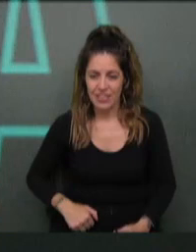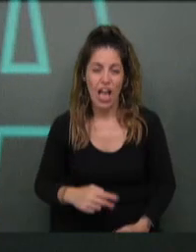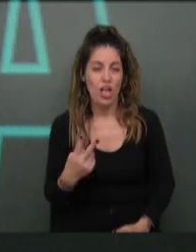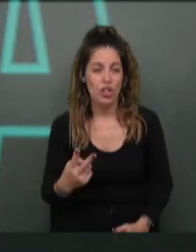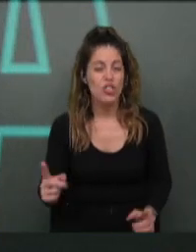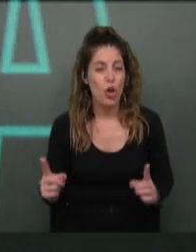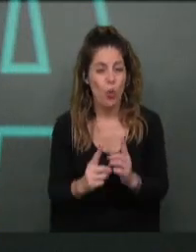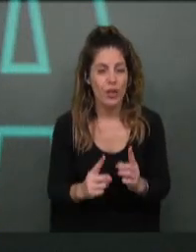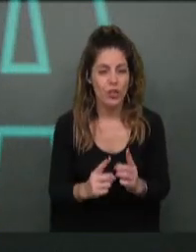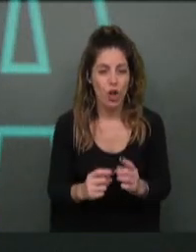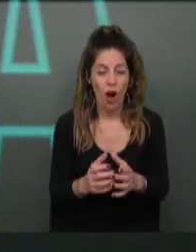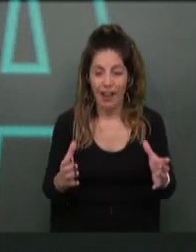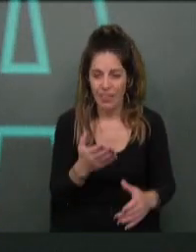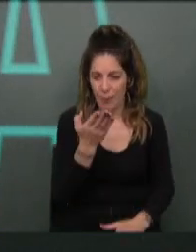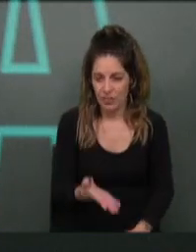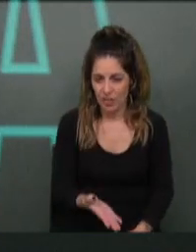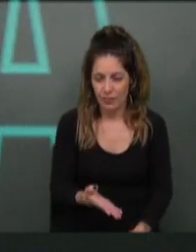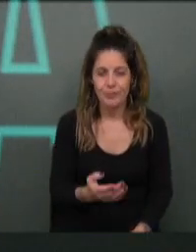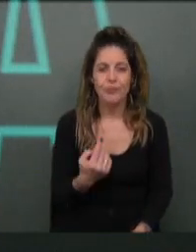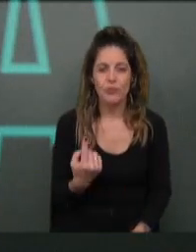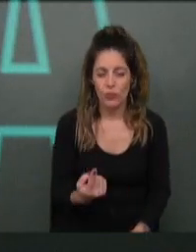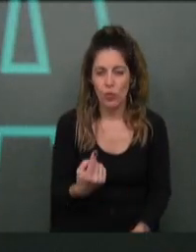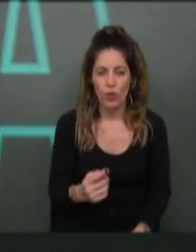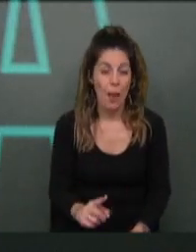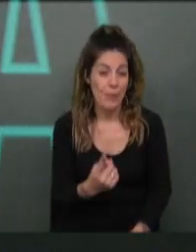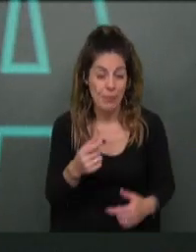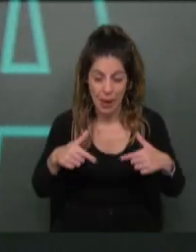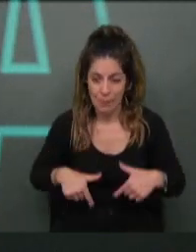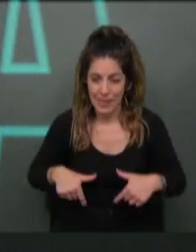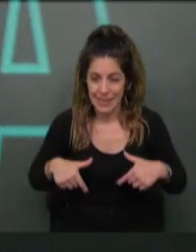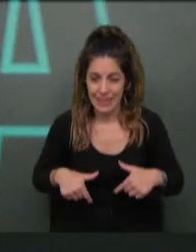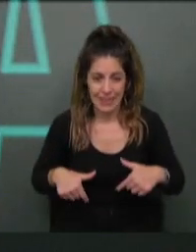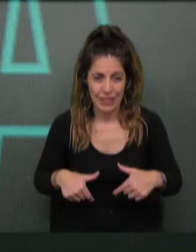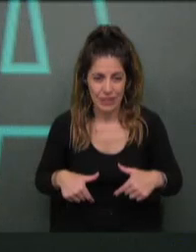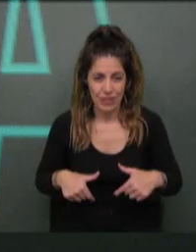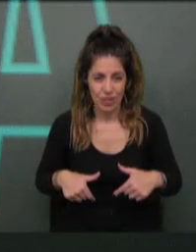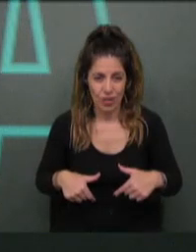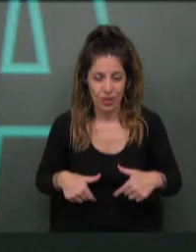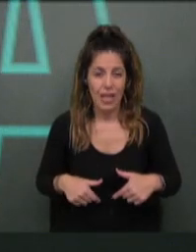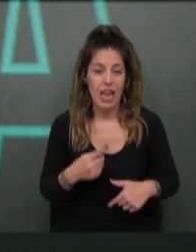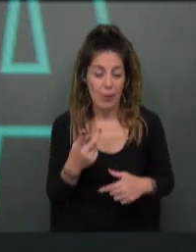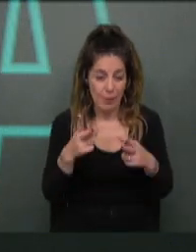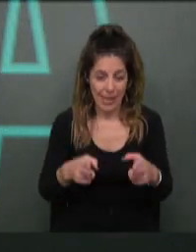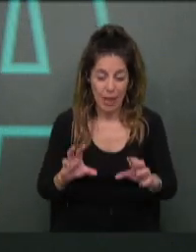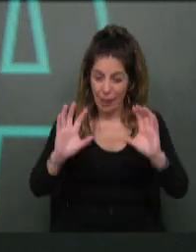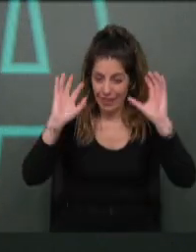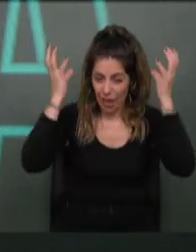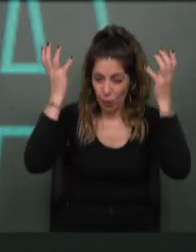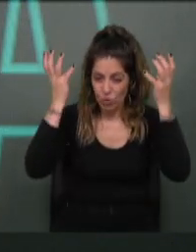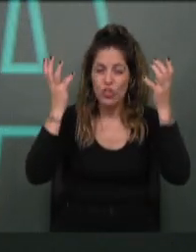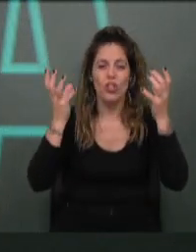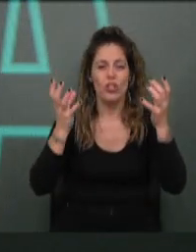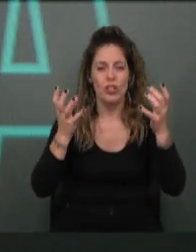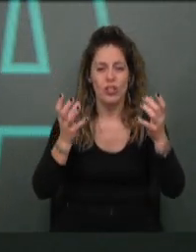grandes personalidades una con cho enl que era el Primer Ministro el dos de Mao durante la primera etapa de la Revolución y con